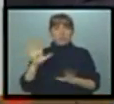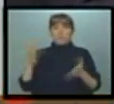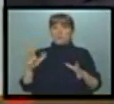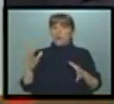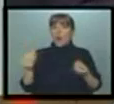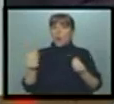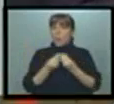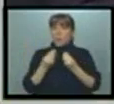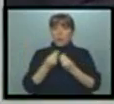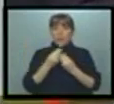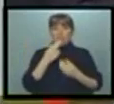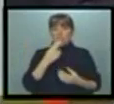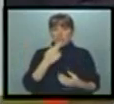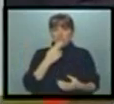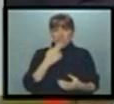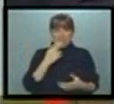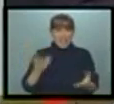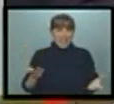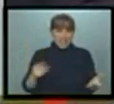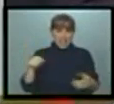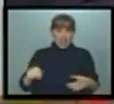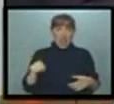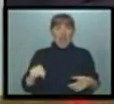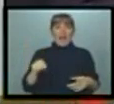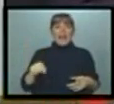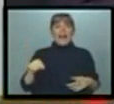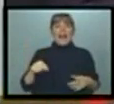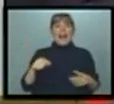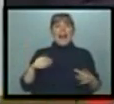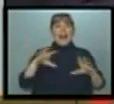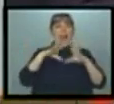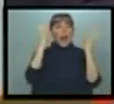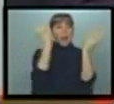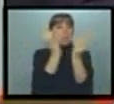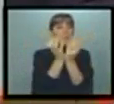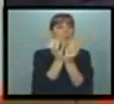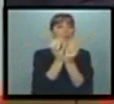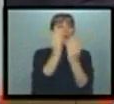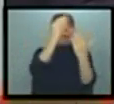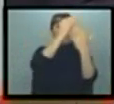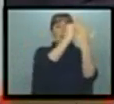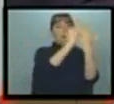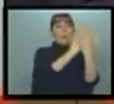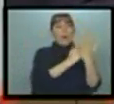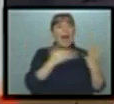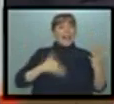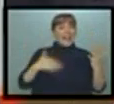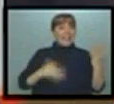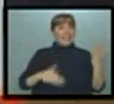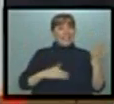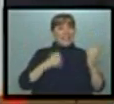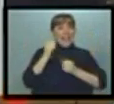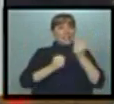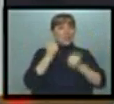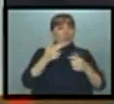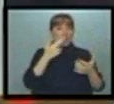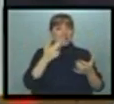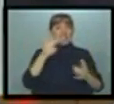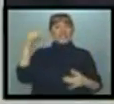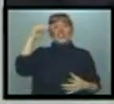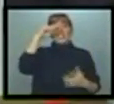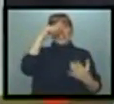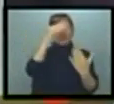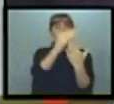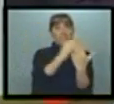productor mundial, el octavo exportador de tabaco a nivel global. Te doy algunas cifras y te doy algunos argumentos antes de